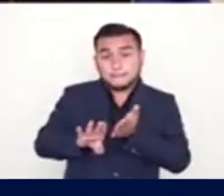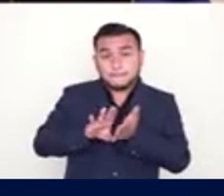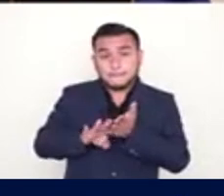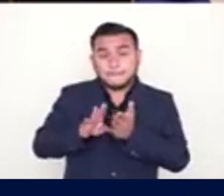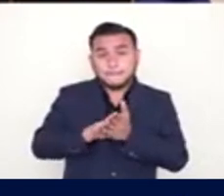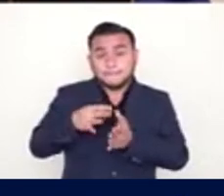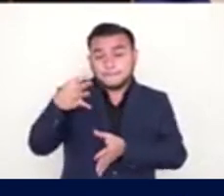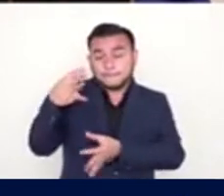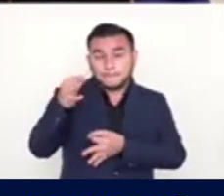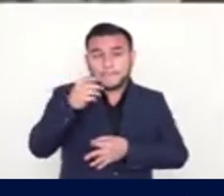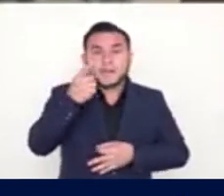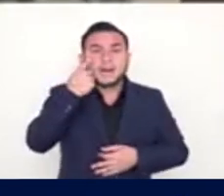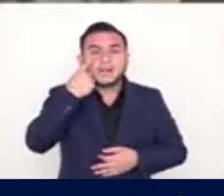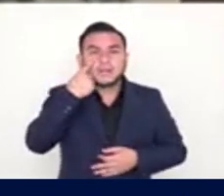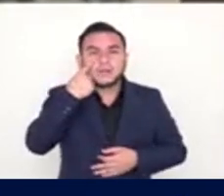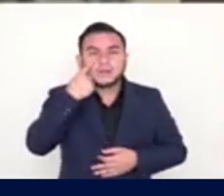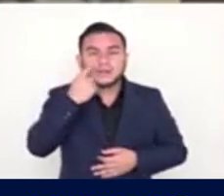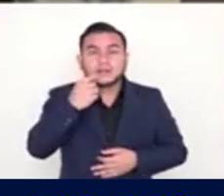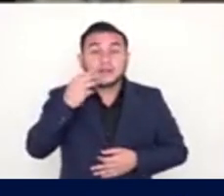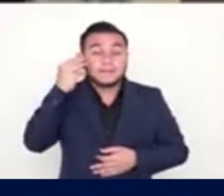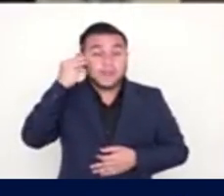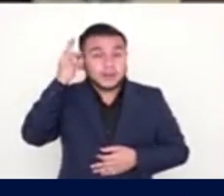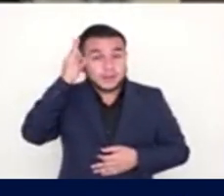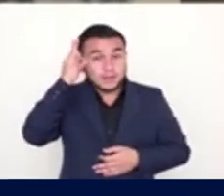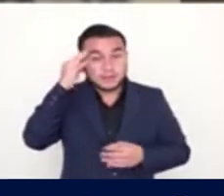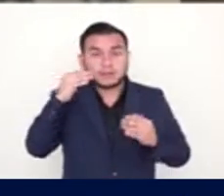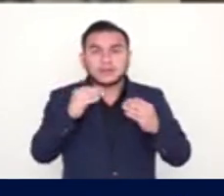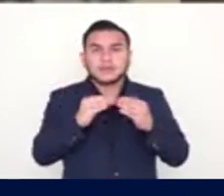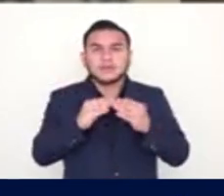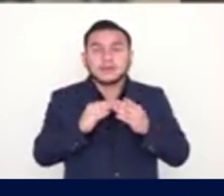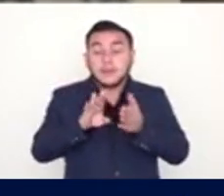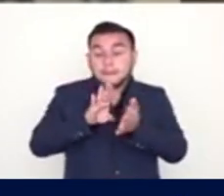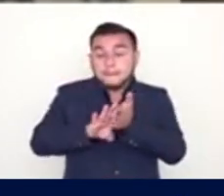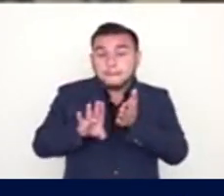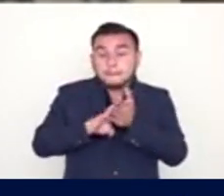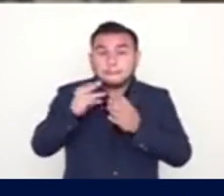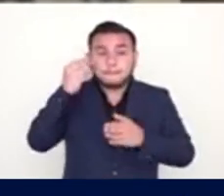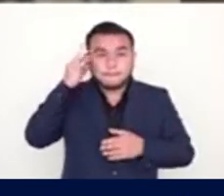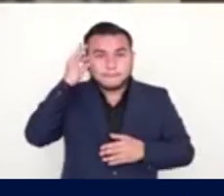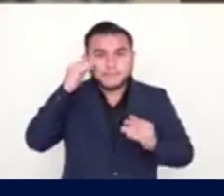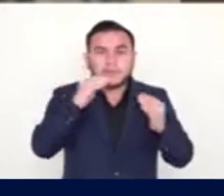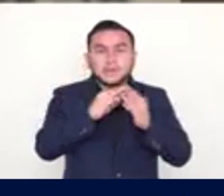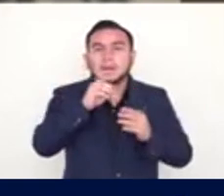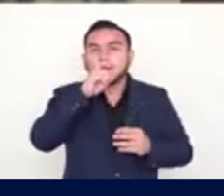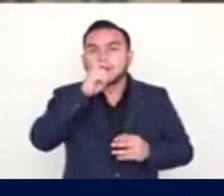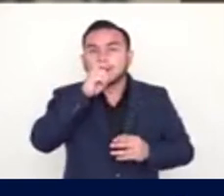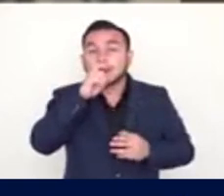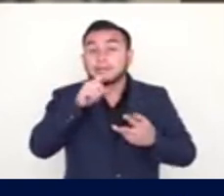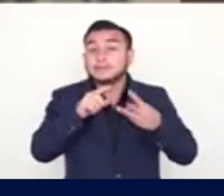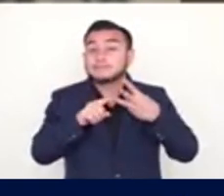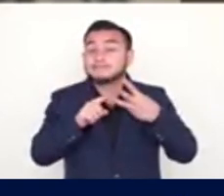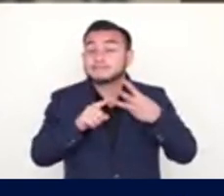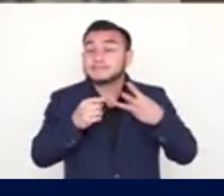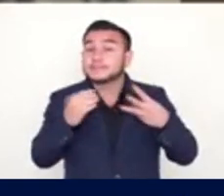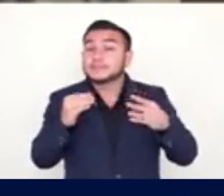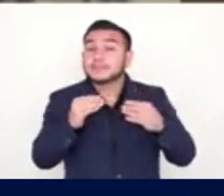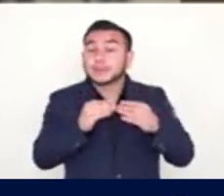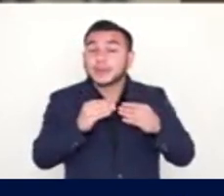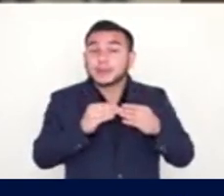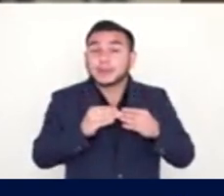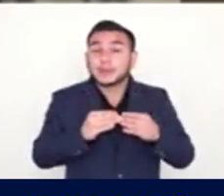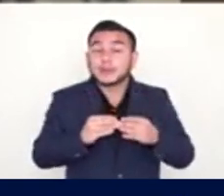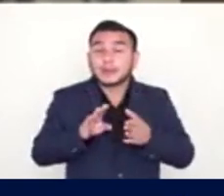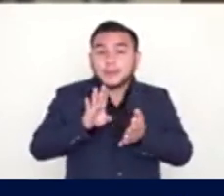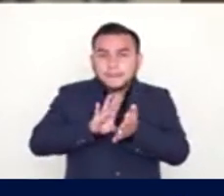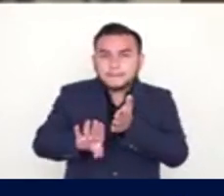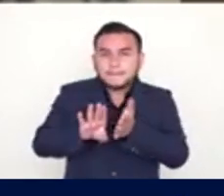partida secreta de Mauricio Funes. 1. 2. No solo recibió sobresueldos él, sino también su papá. Y 3. No solo recibió sobresueldos, sino